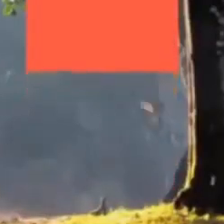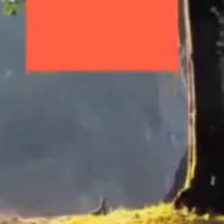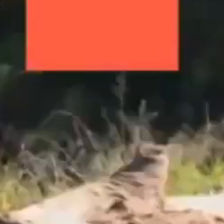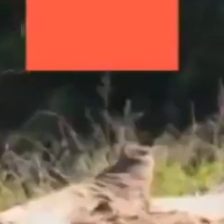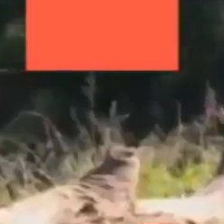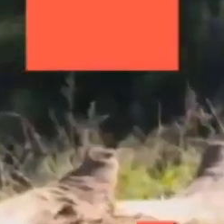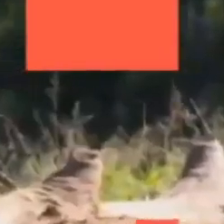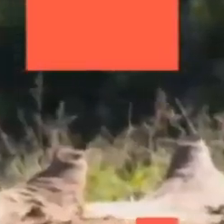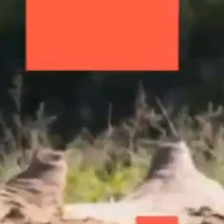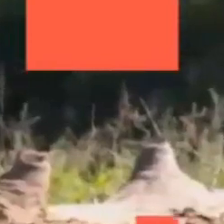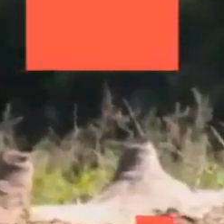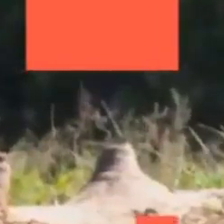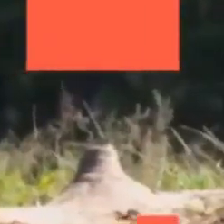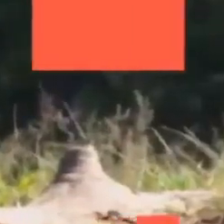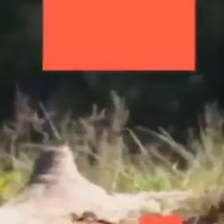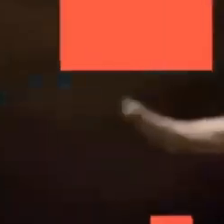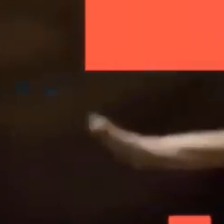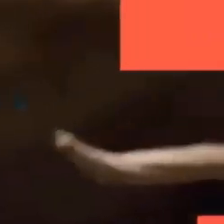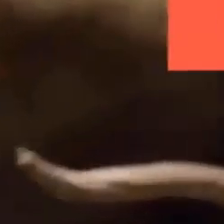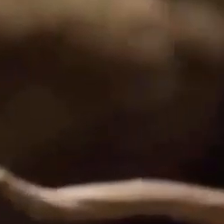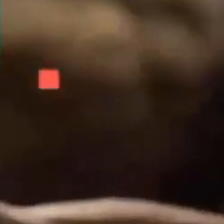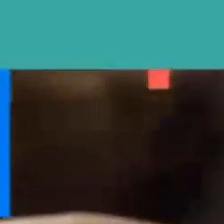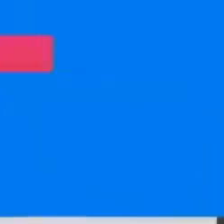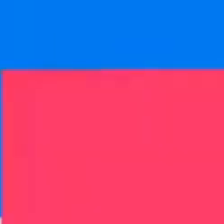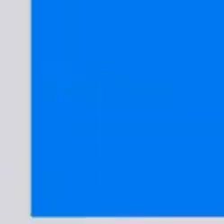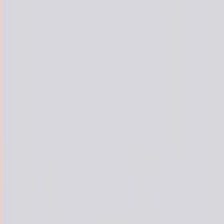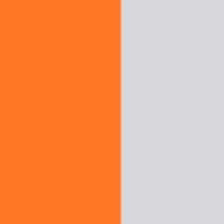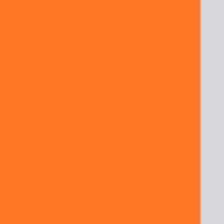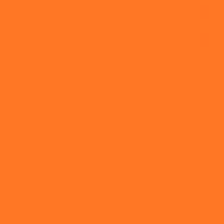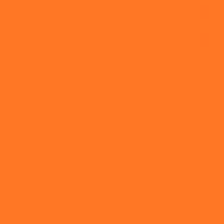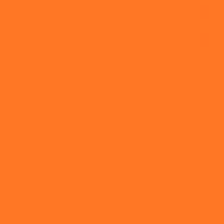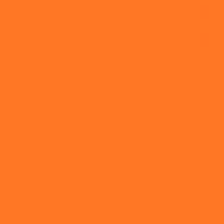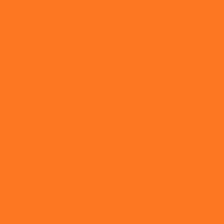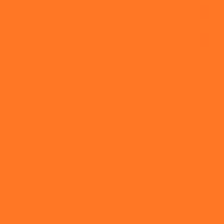A continuación, Mundo Animal.